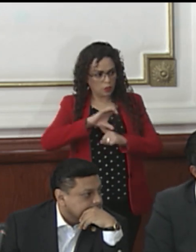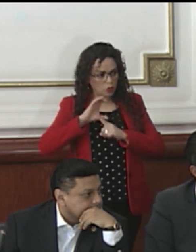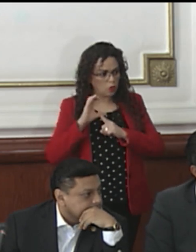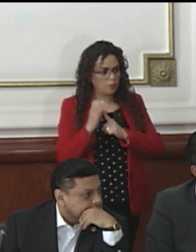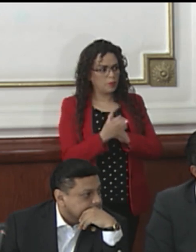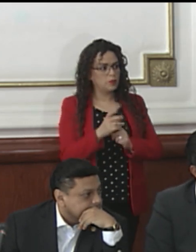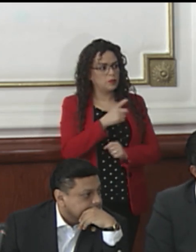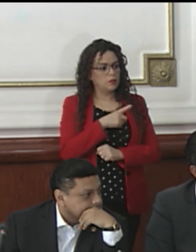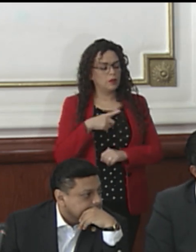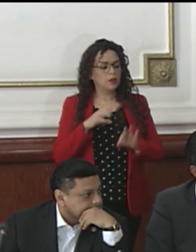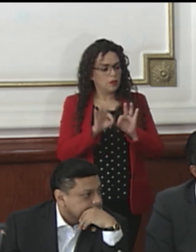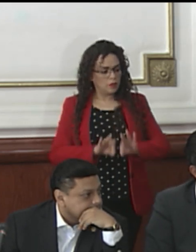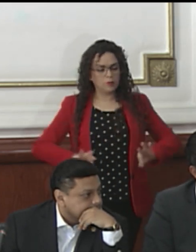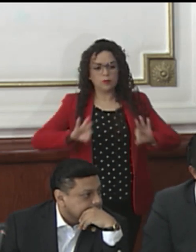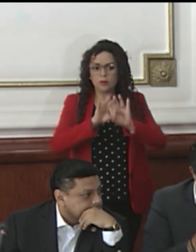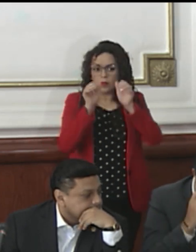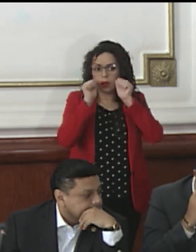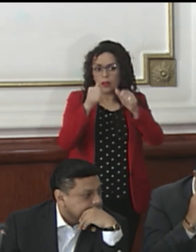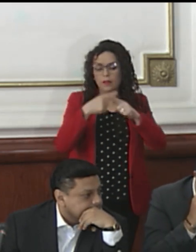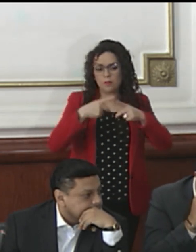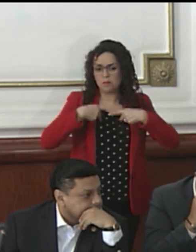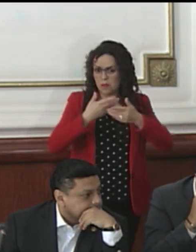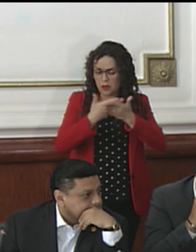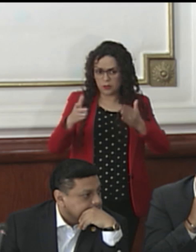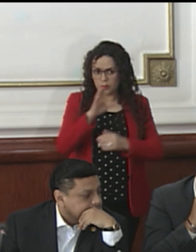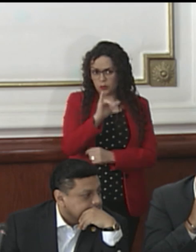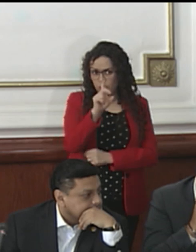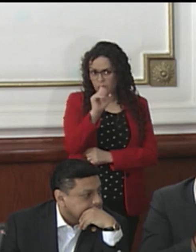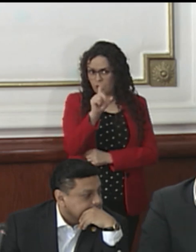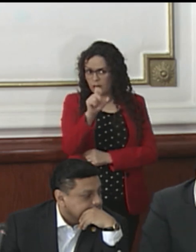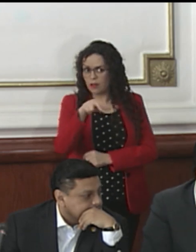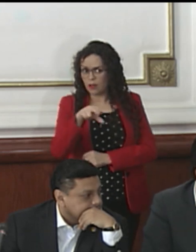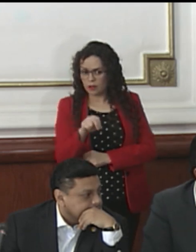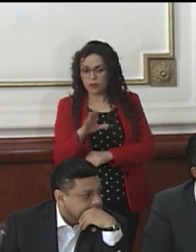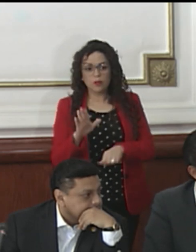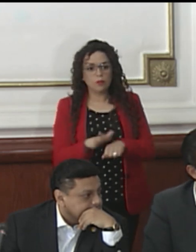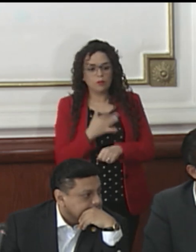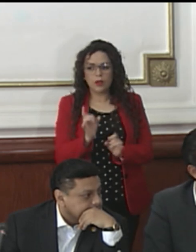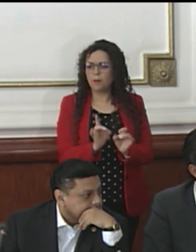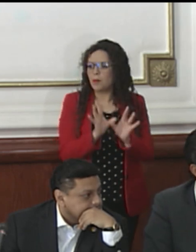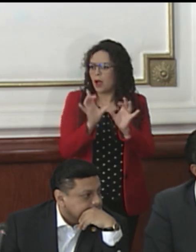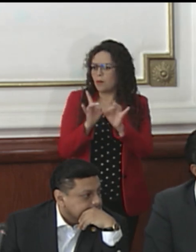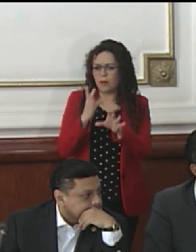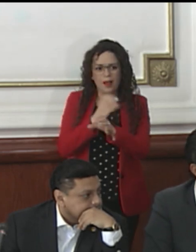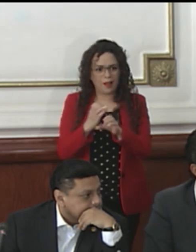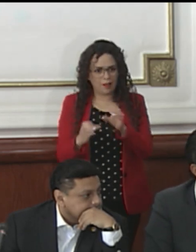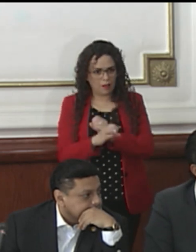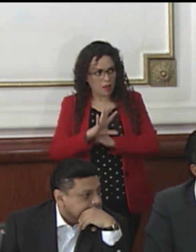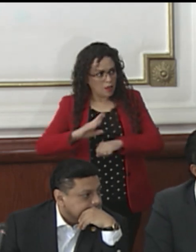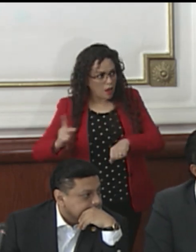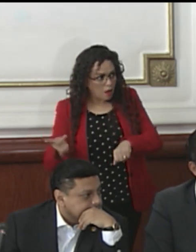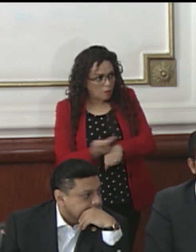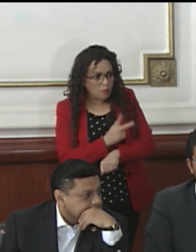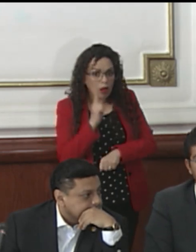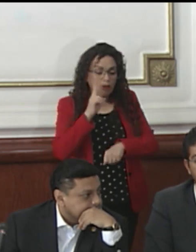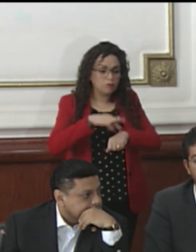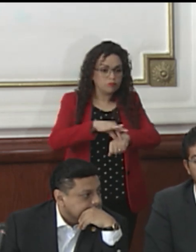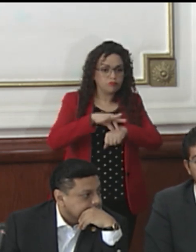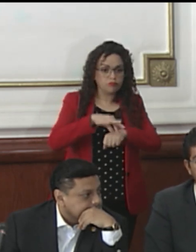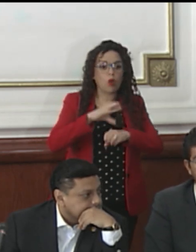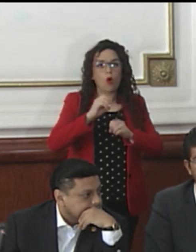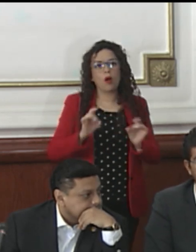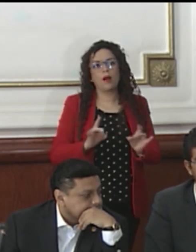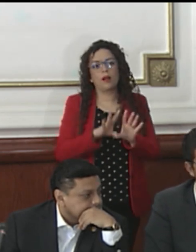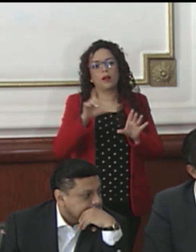el lado de los ciudadanos, las cosas, porque muchas de las cosas que han ocurrido y que luego se ven reflejadas en los fenómenos naturales